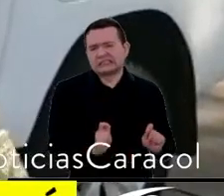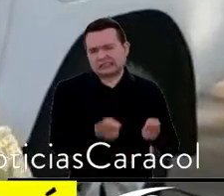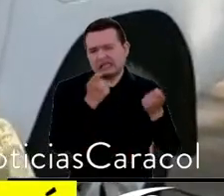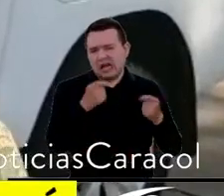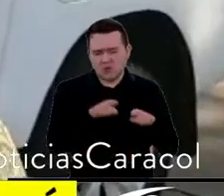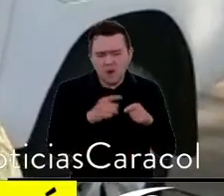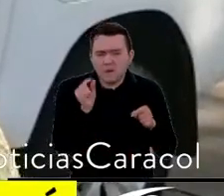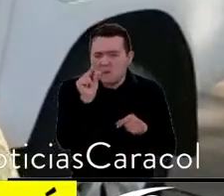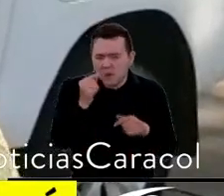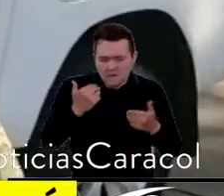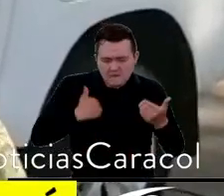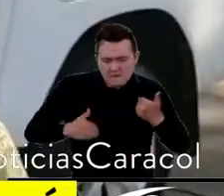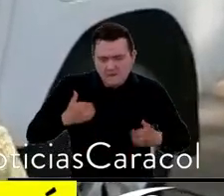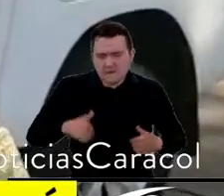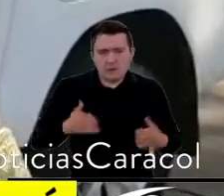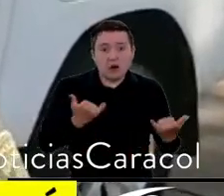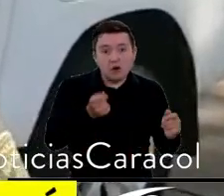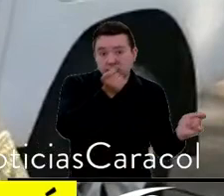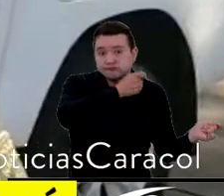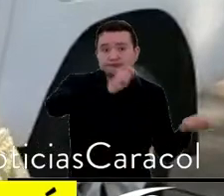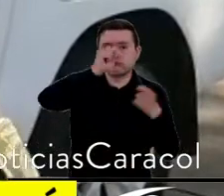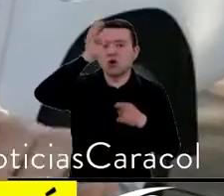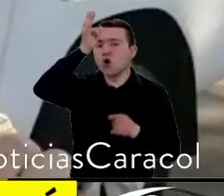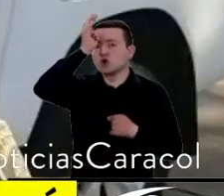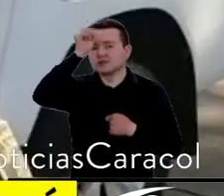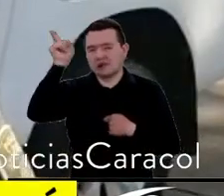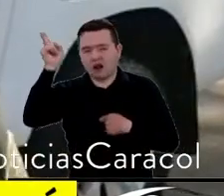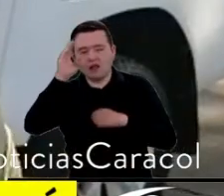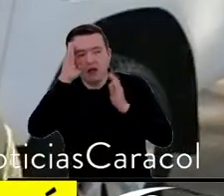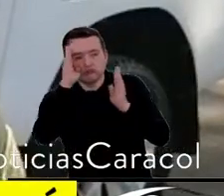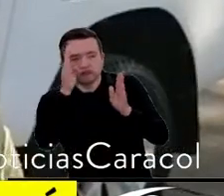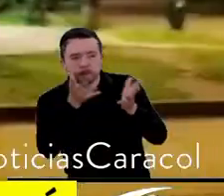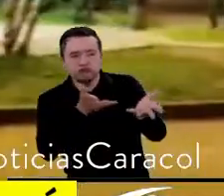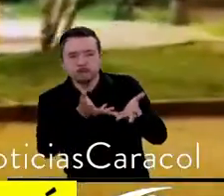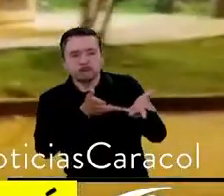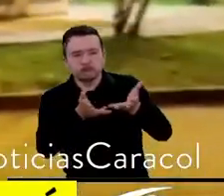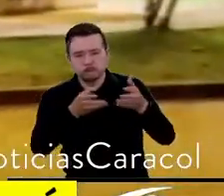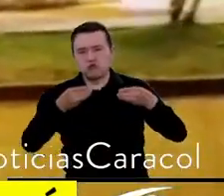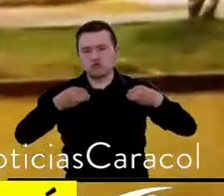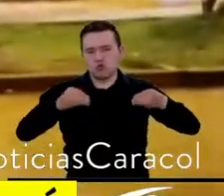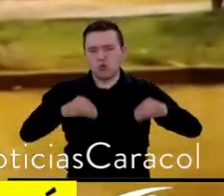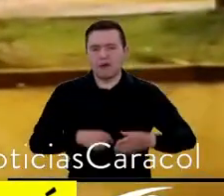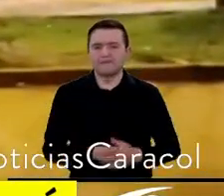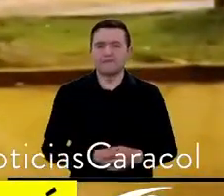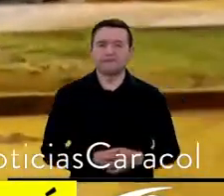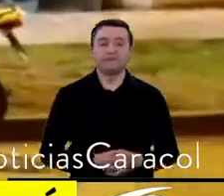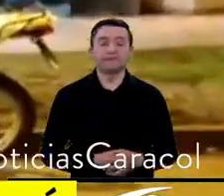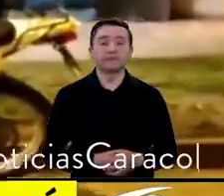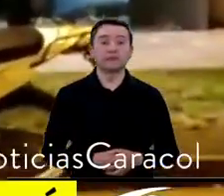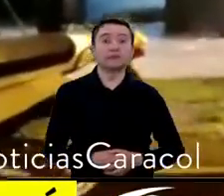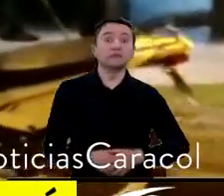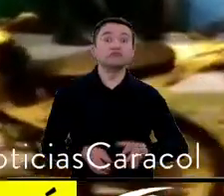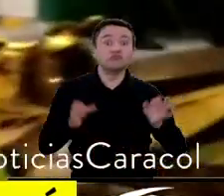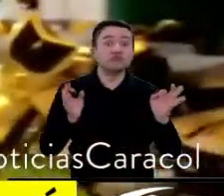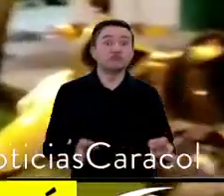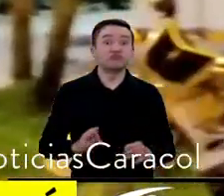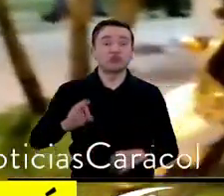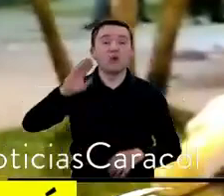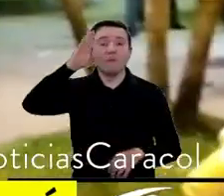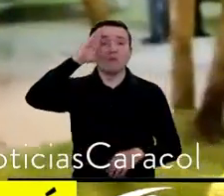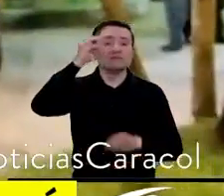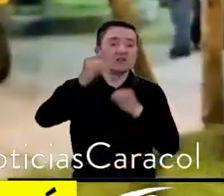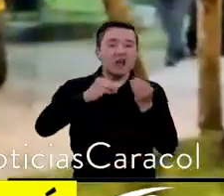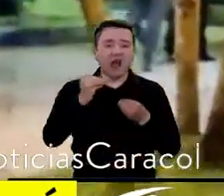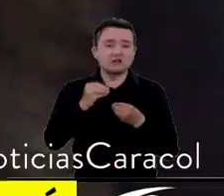se encuentra siendo atendido en centro asistencial aquí en Tuluá. Un policía que en el momento del ataque se encontraba en el baño